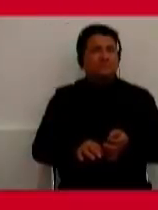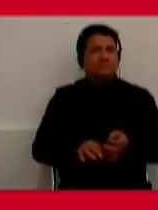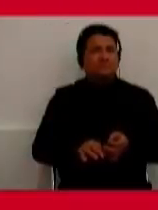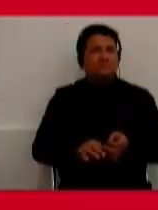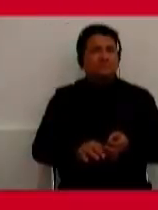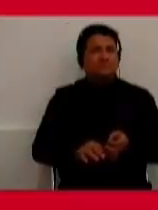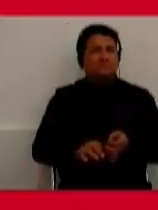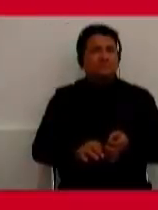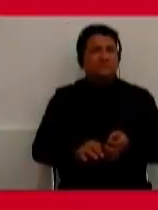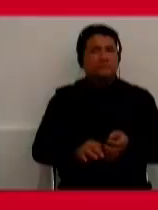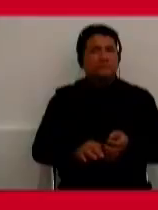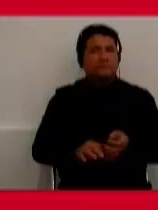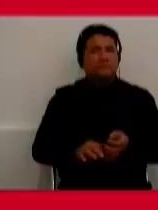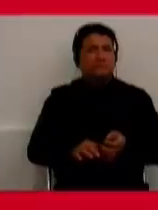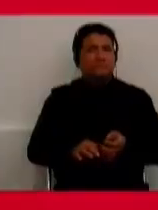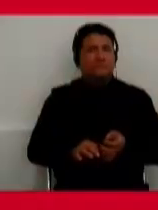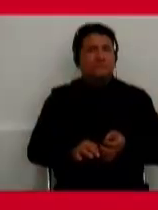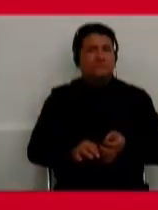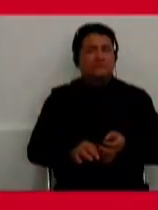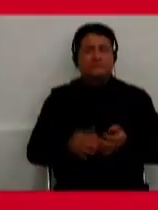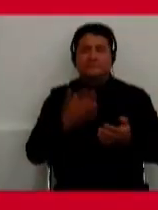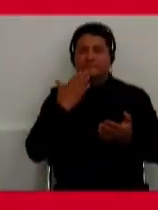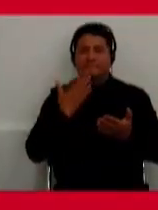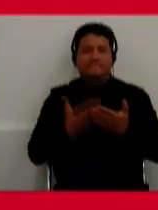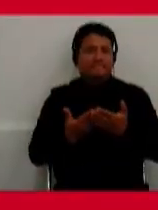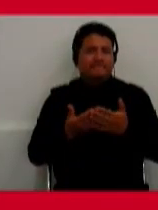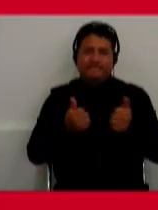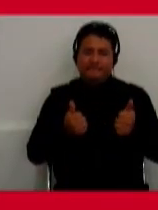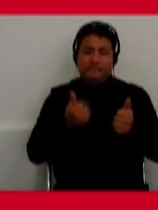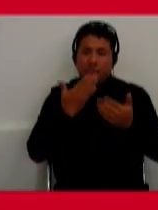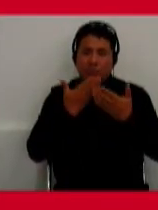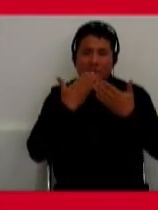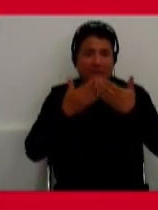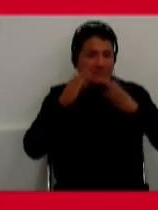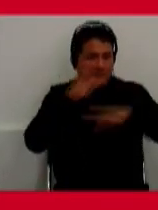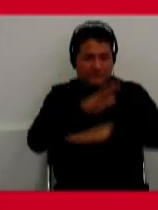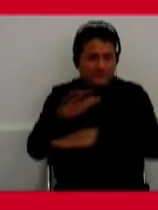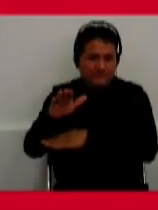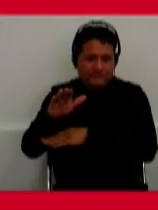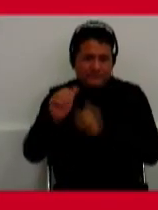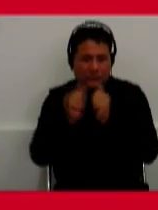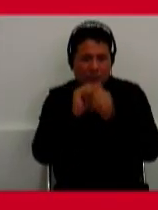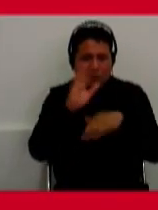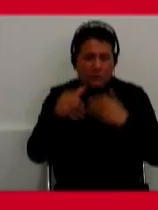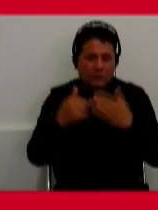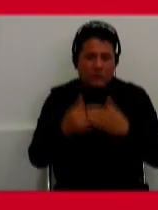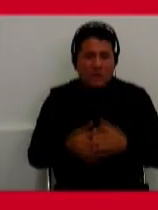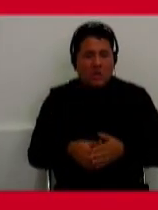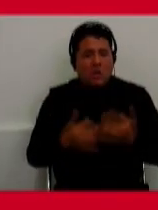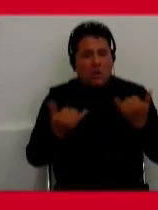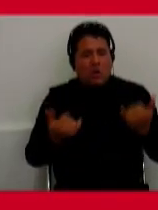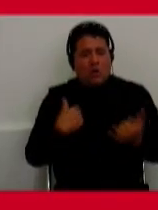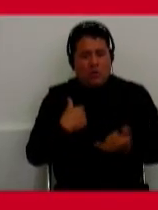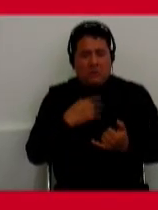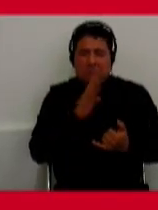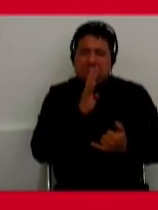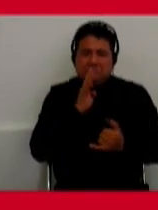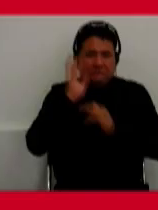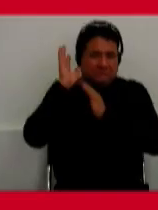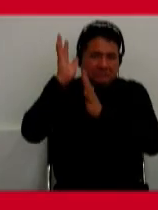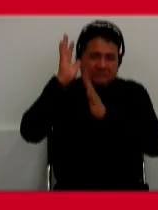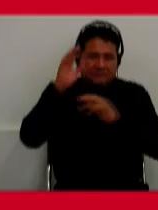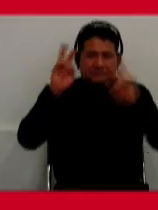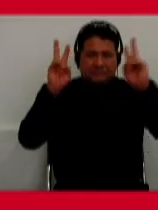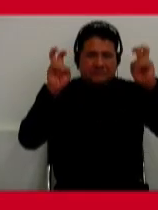Okay. Bien, ¿qué tal? Buen día con todos. En esta oportunidad vamos a hablar un tema bastante interesante,